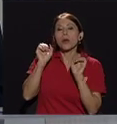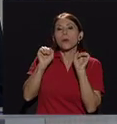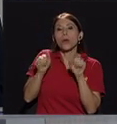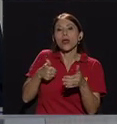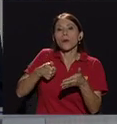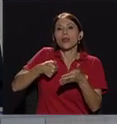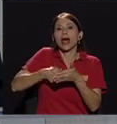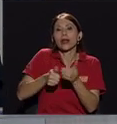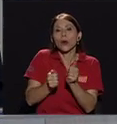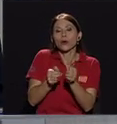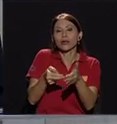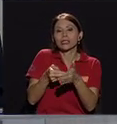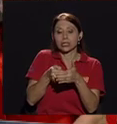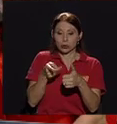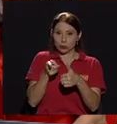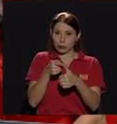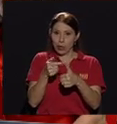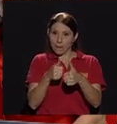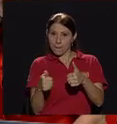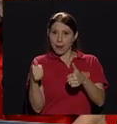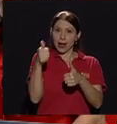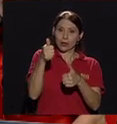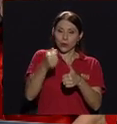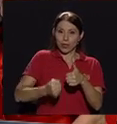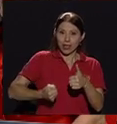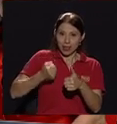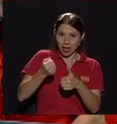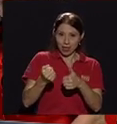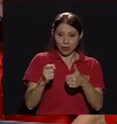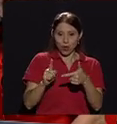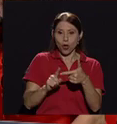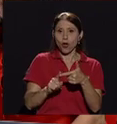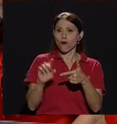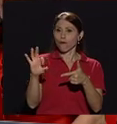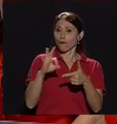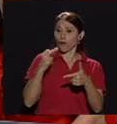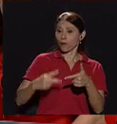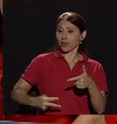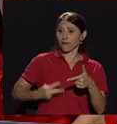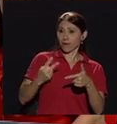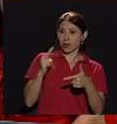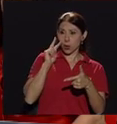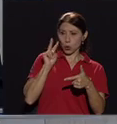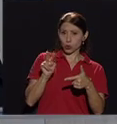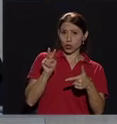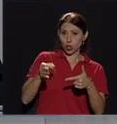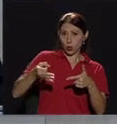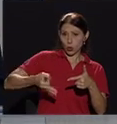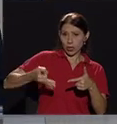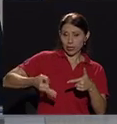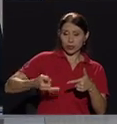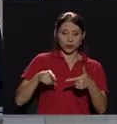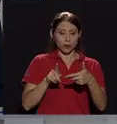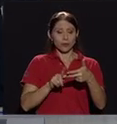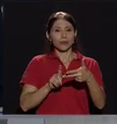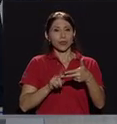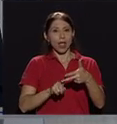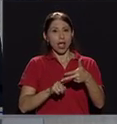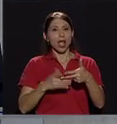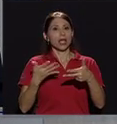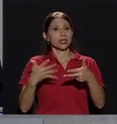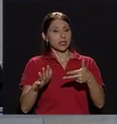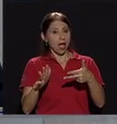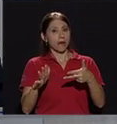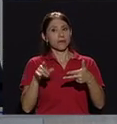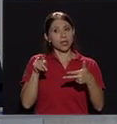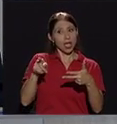mayor de edad, obviamente, con un modo conocido y honesto de vivir, acreditar conocimientos mediante